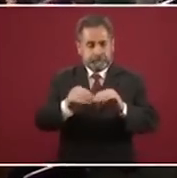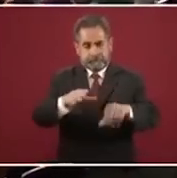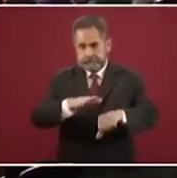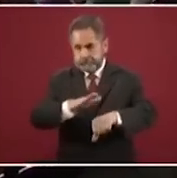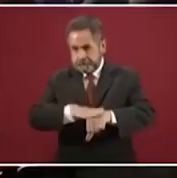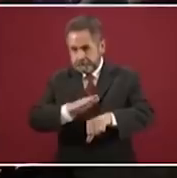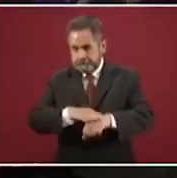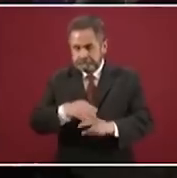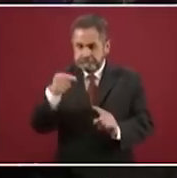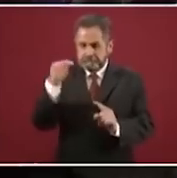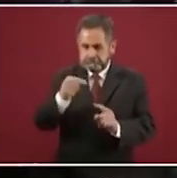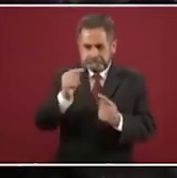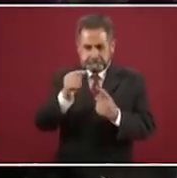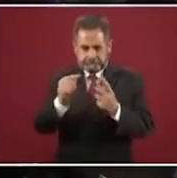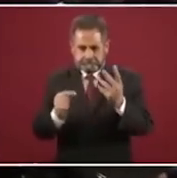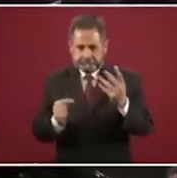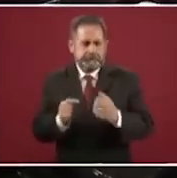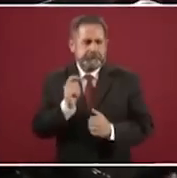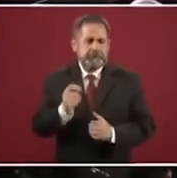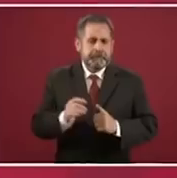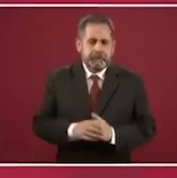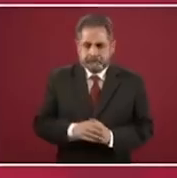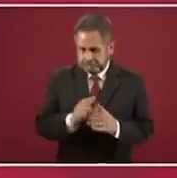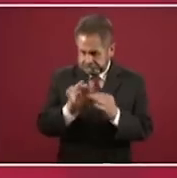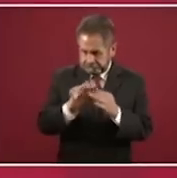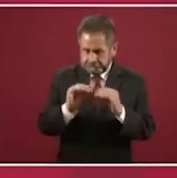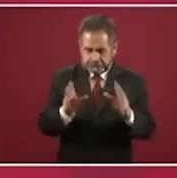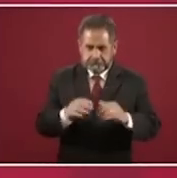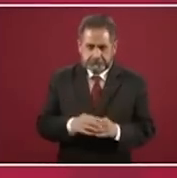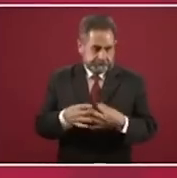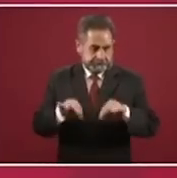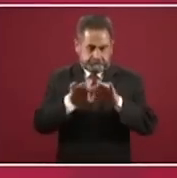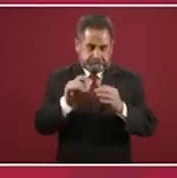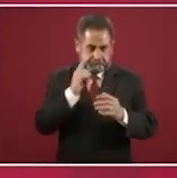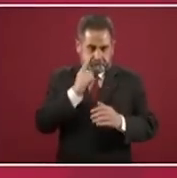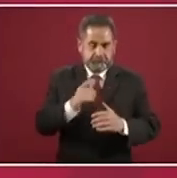subrayar algunas cosas importantes.